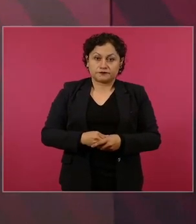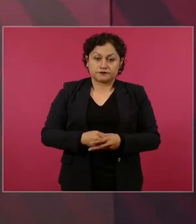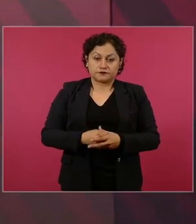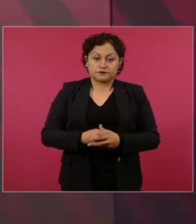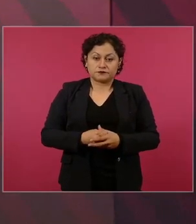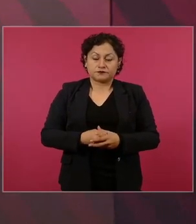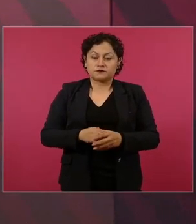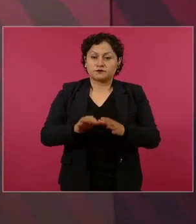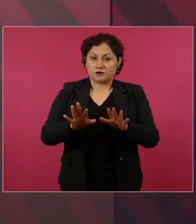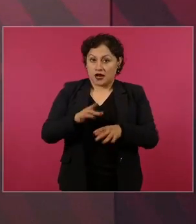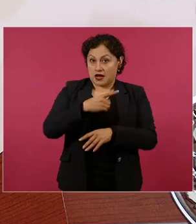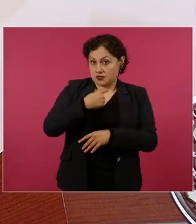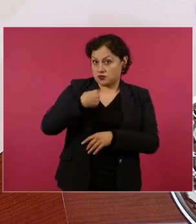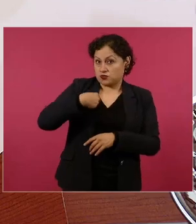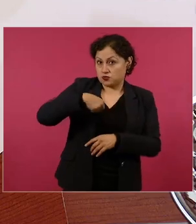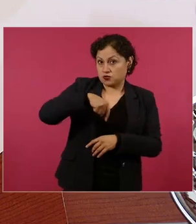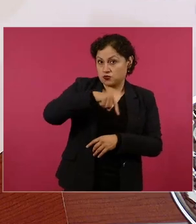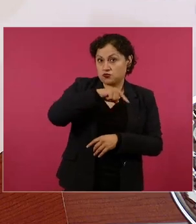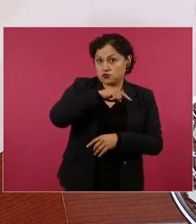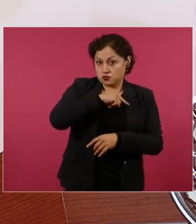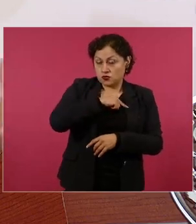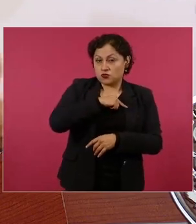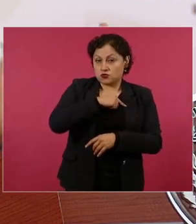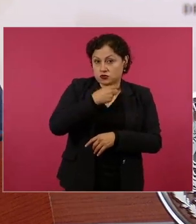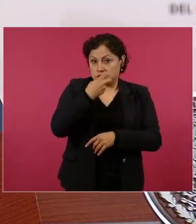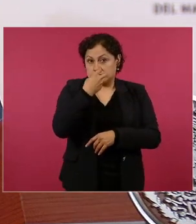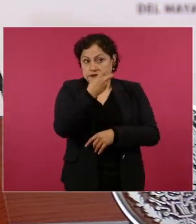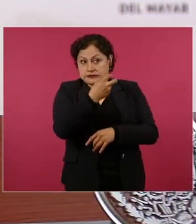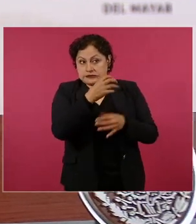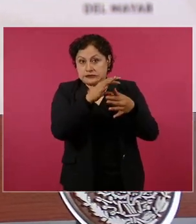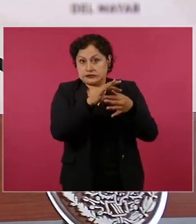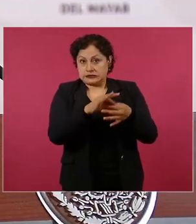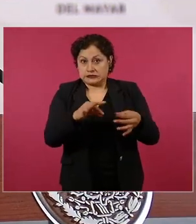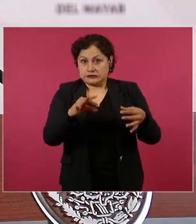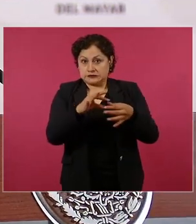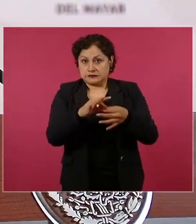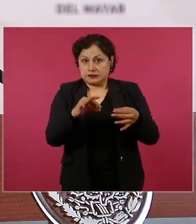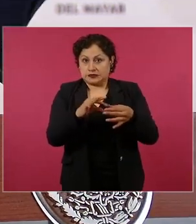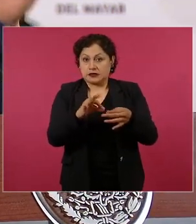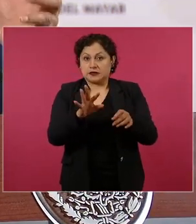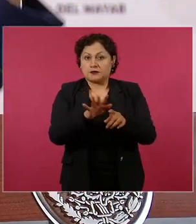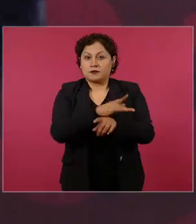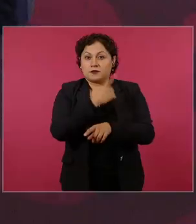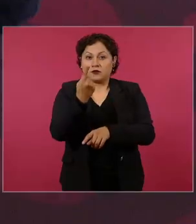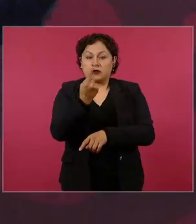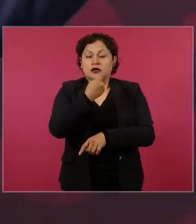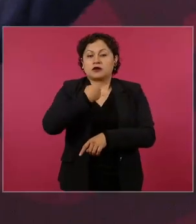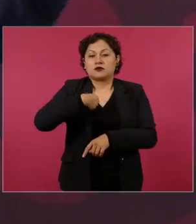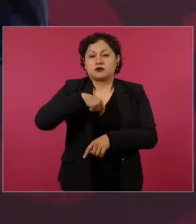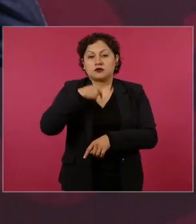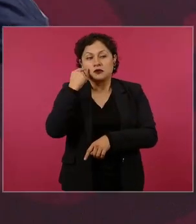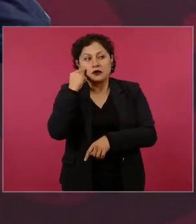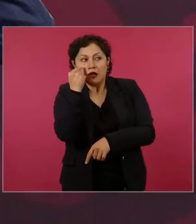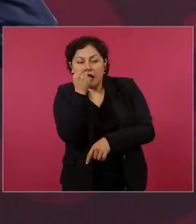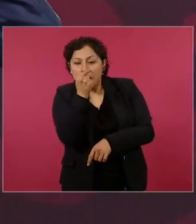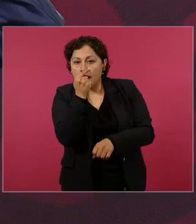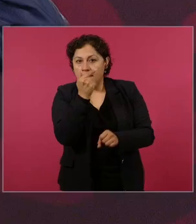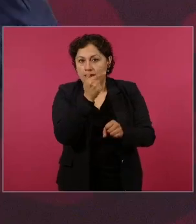de contenidos, ¿no?, y de objetividad. Ahora, en cuanto